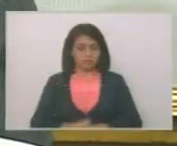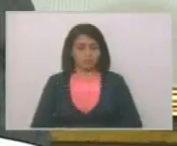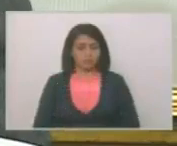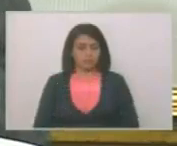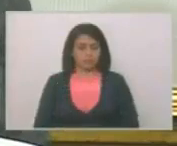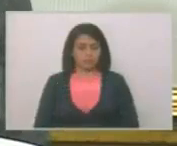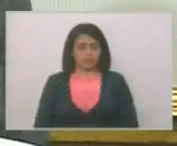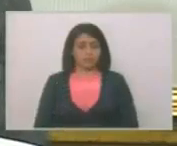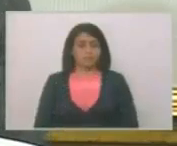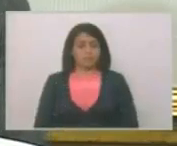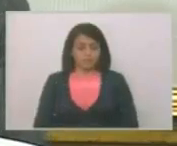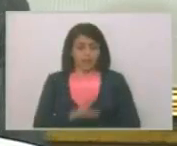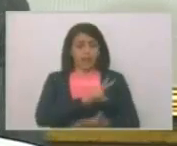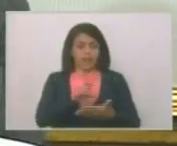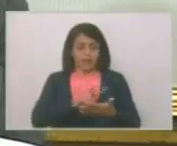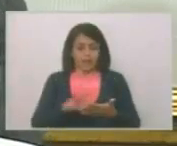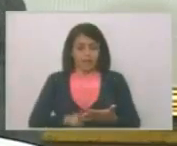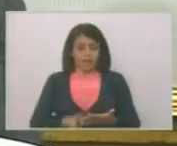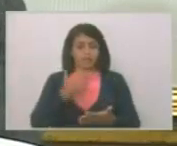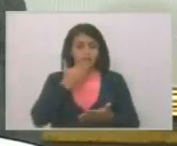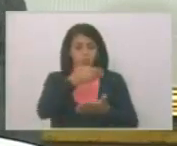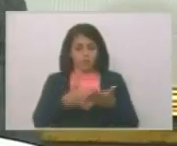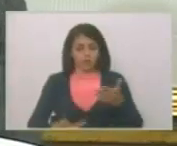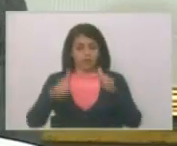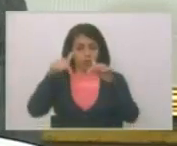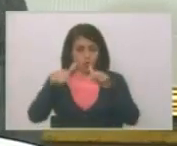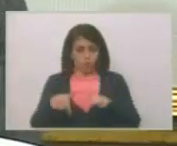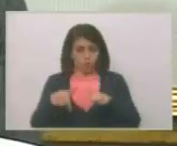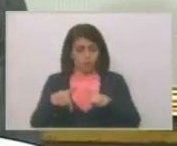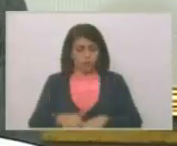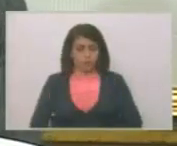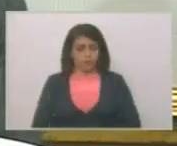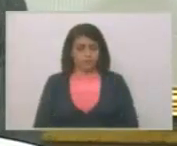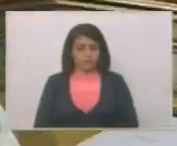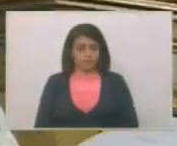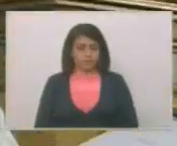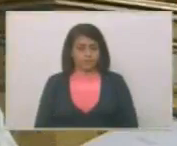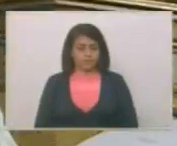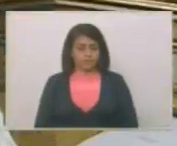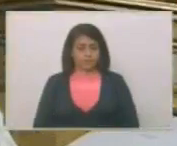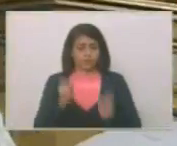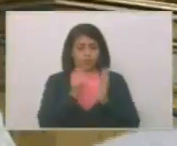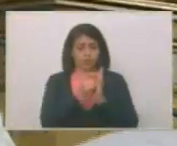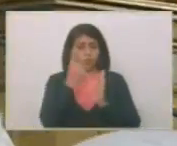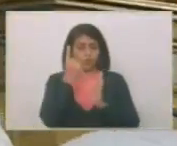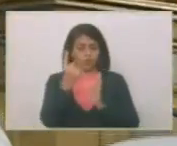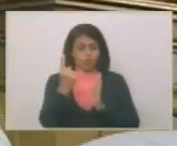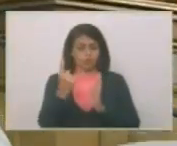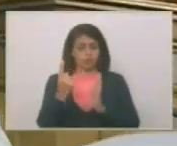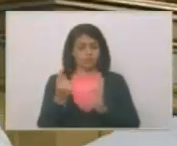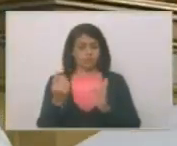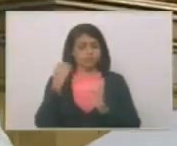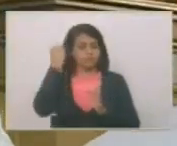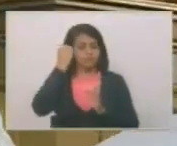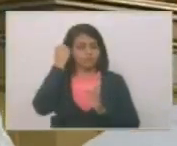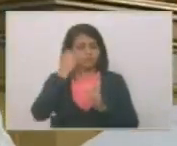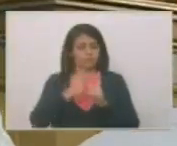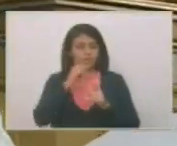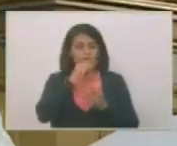entonces sírvase por favor leer la propuesta de orden del día. Punto número uno, considerar el